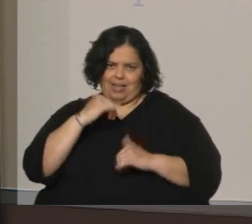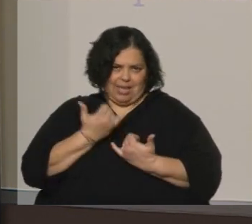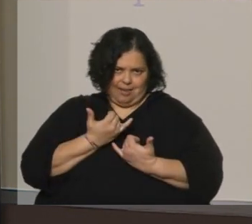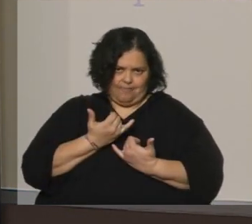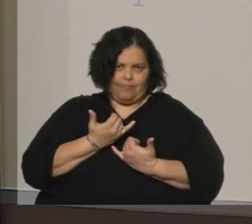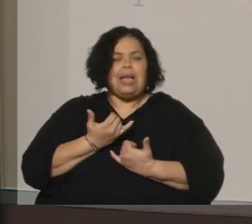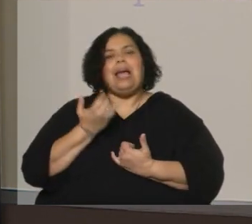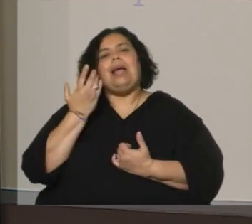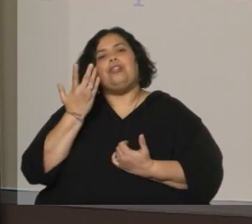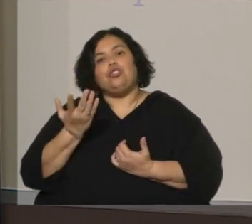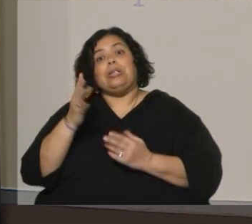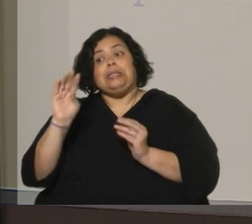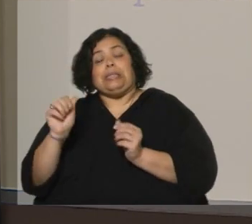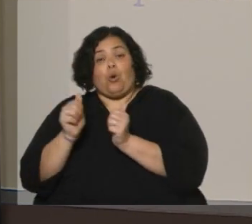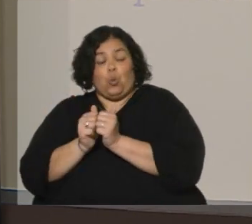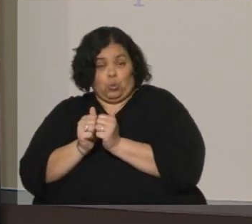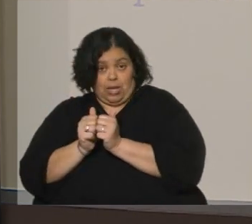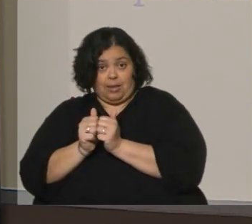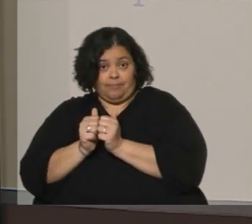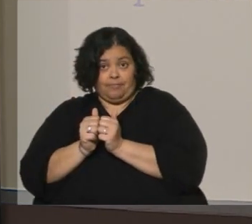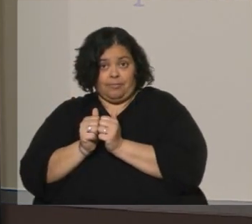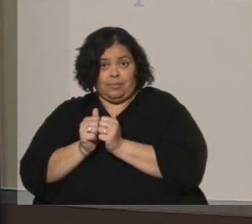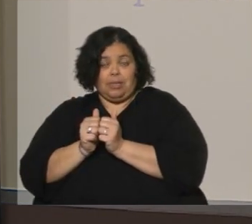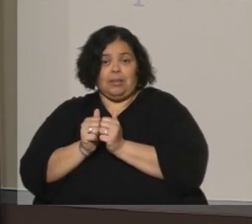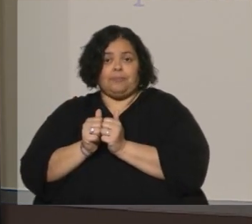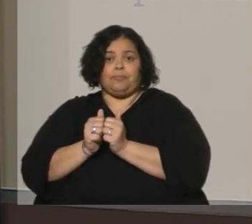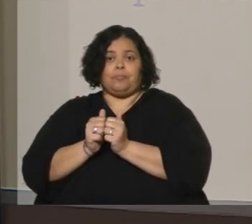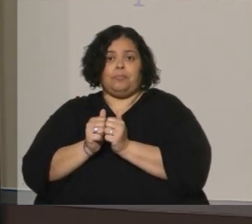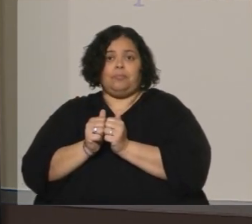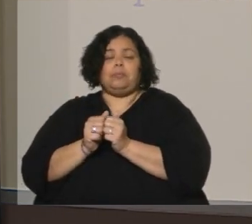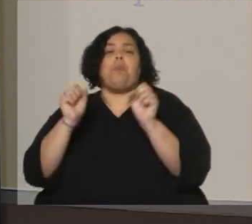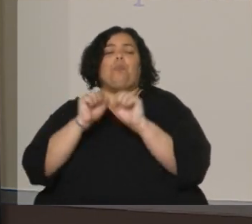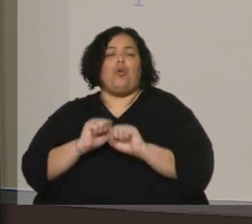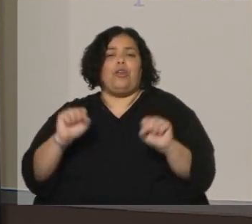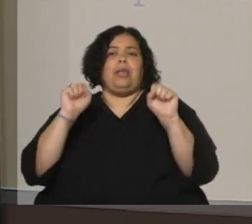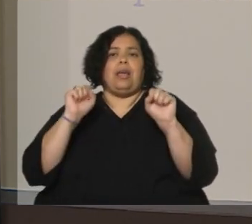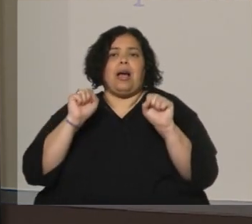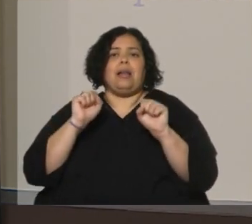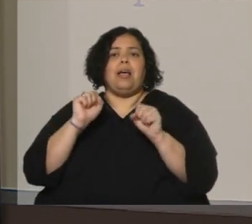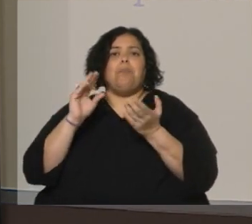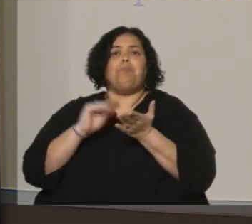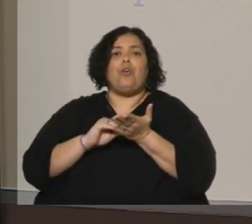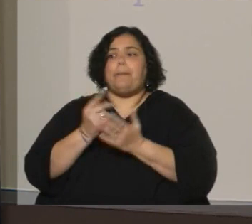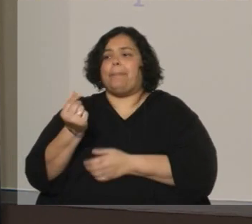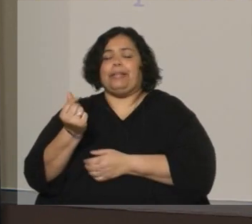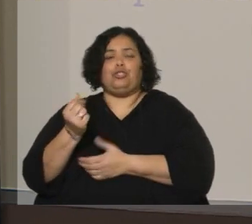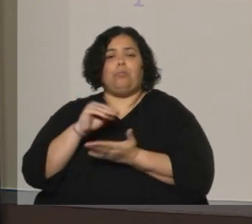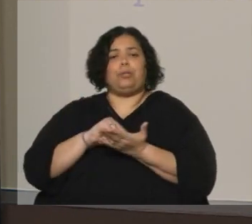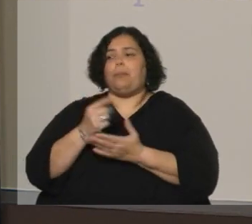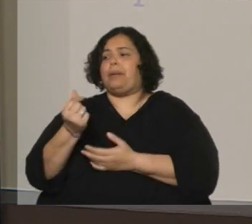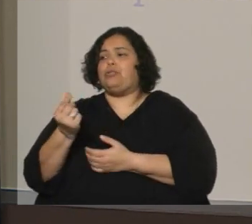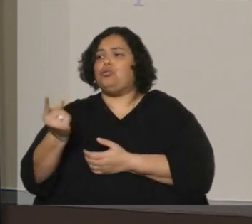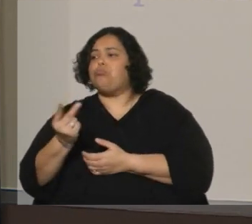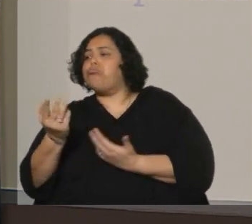definitiva si se juntan es un grupo de WhatsApp de a2s y podrían perfectamente fijar precios entre ellos cuánto cambia